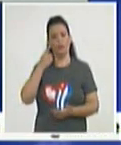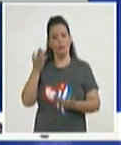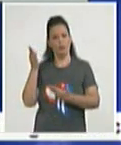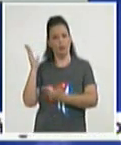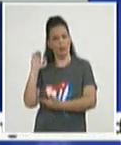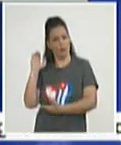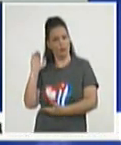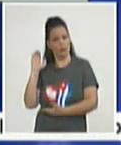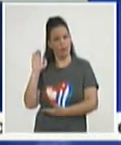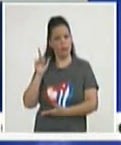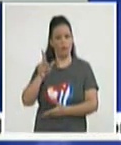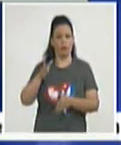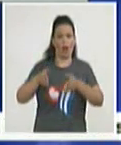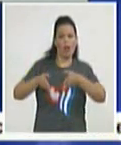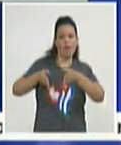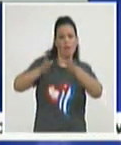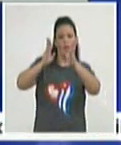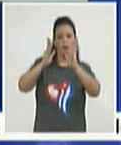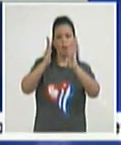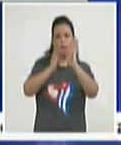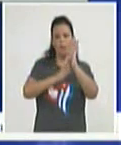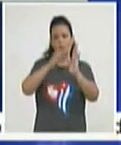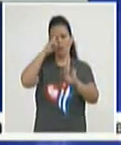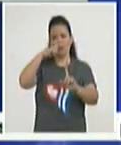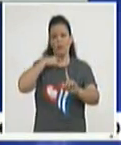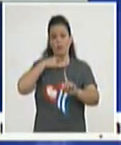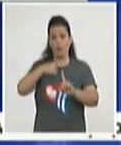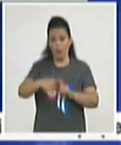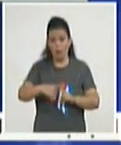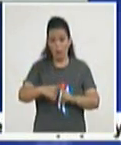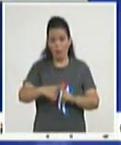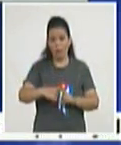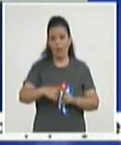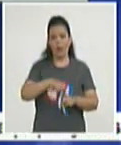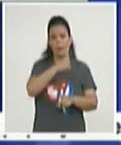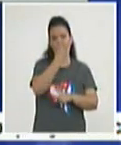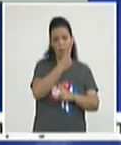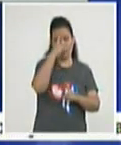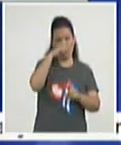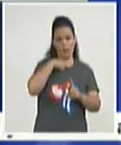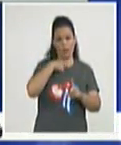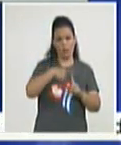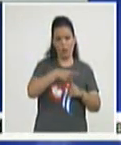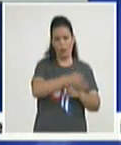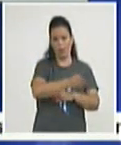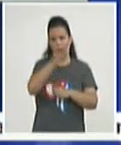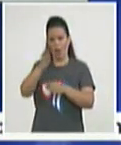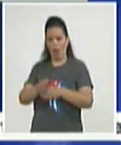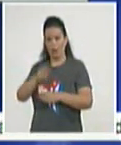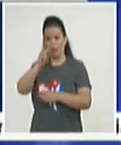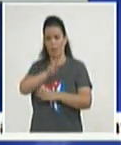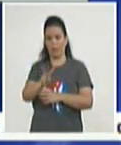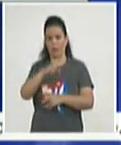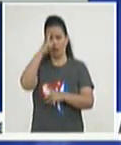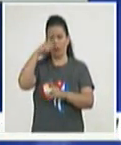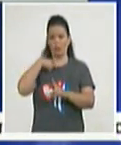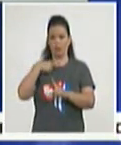mes de septiembre, en los 22 primeros días de este mes se han diagnosticado